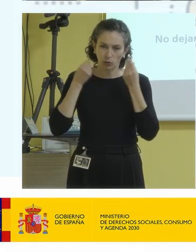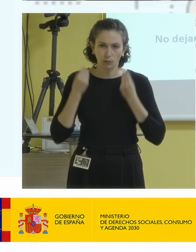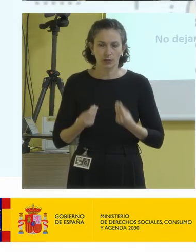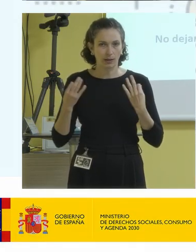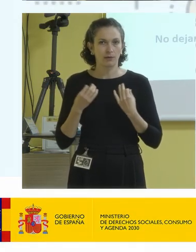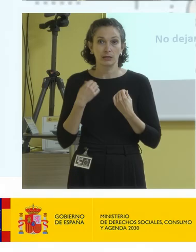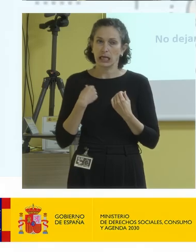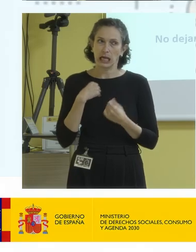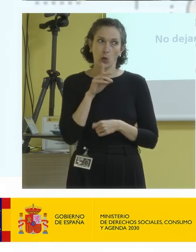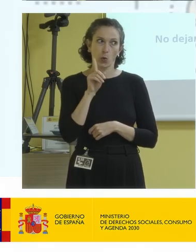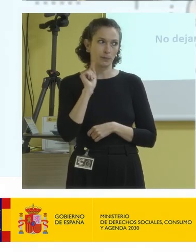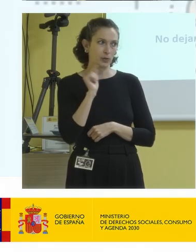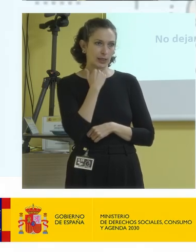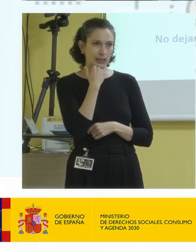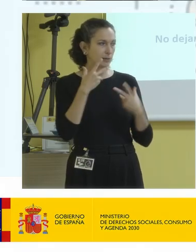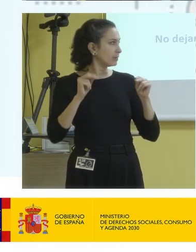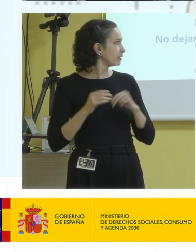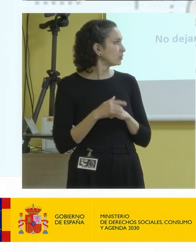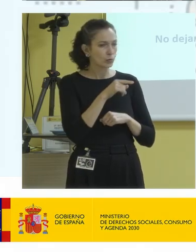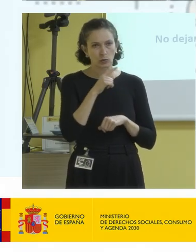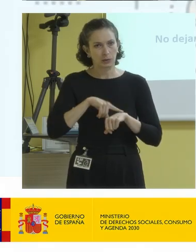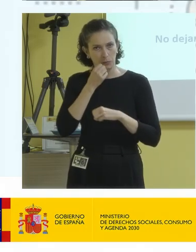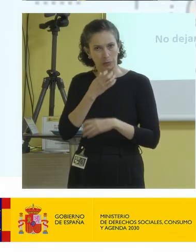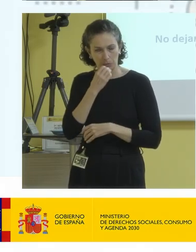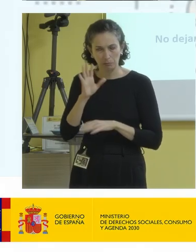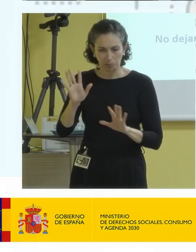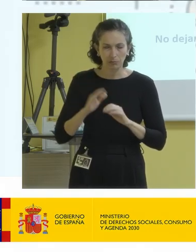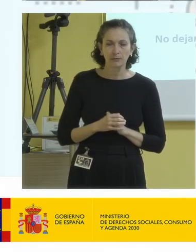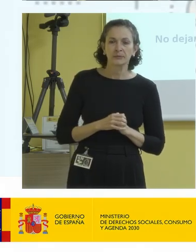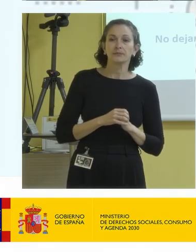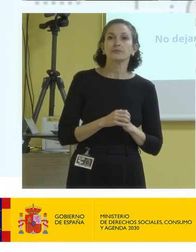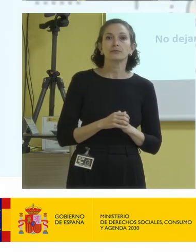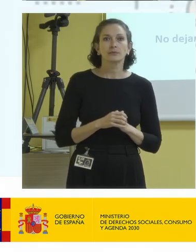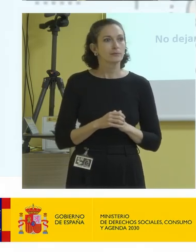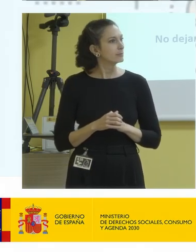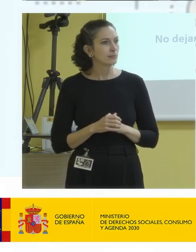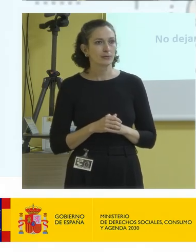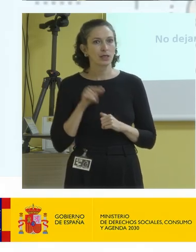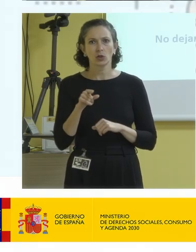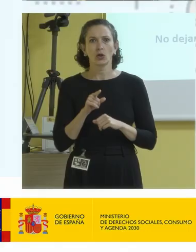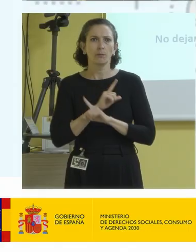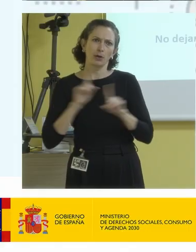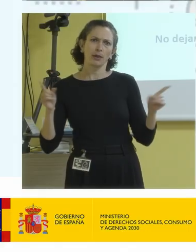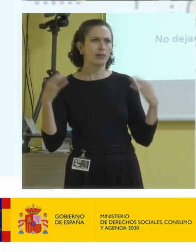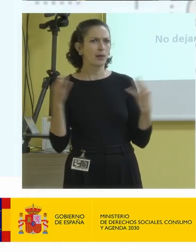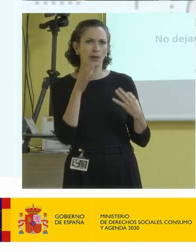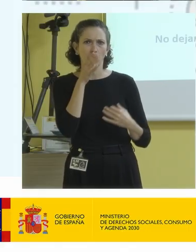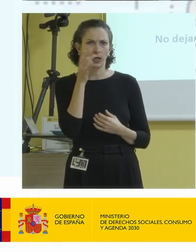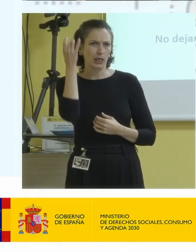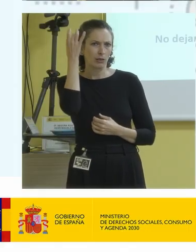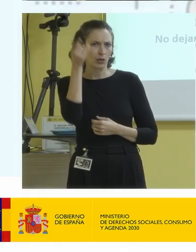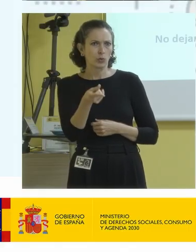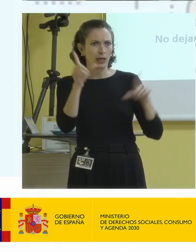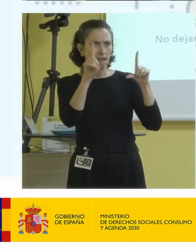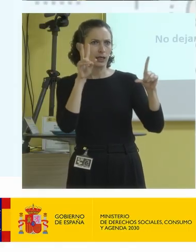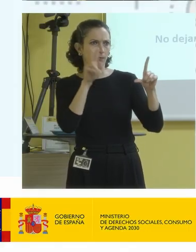minuto, ¿vale? ¿Dime? ¿Voy bien? Vale. Bueno, es que esto tenemos que prohibirlo, que estas gilipolleces la ves en la tele y tú dices, ¿pero quién